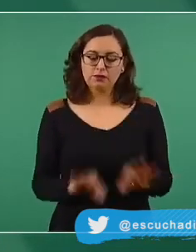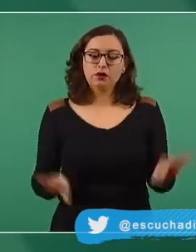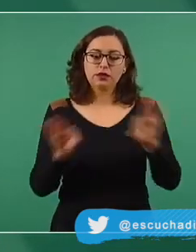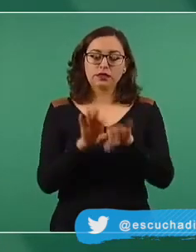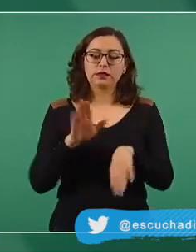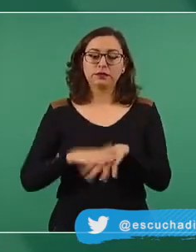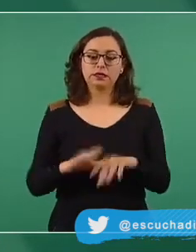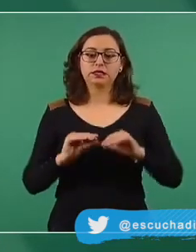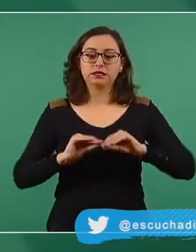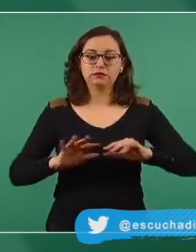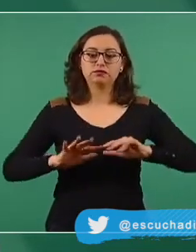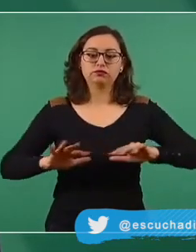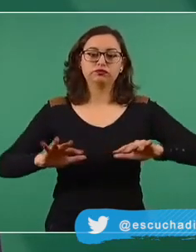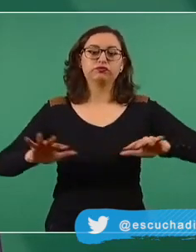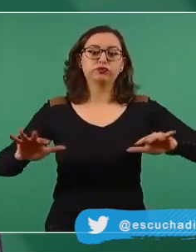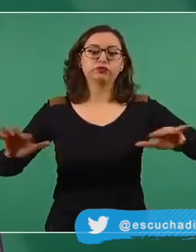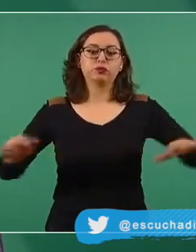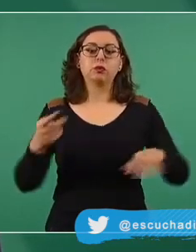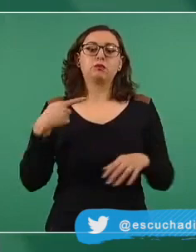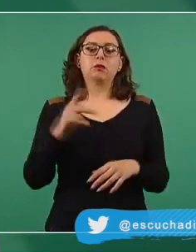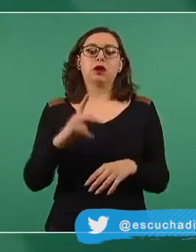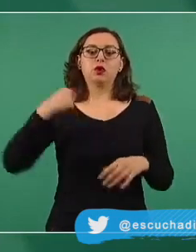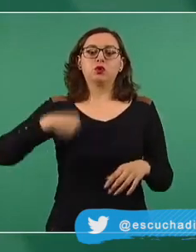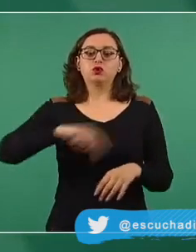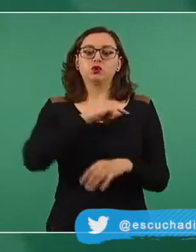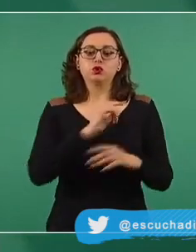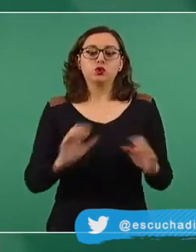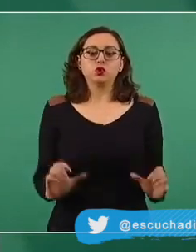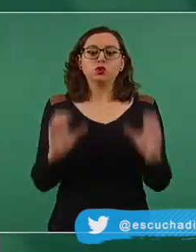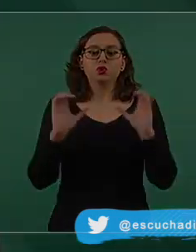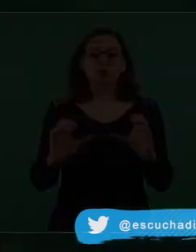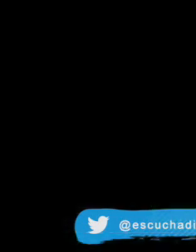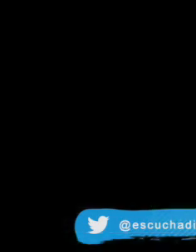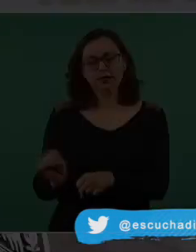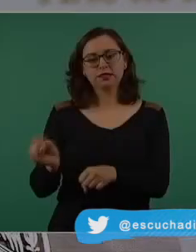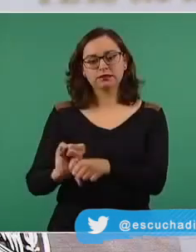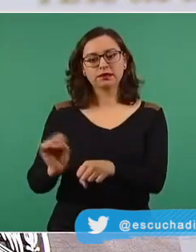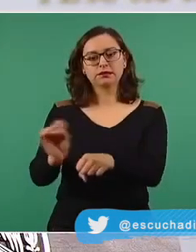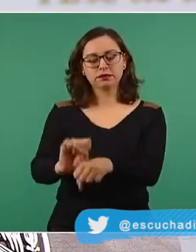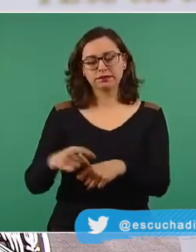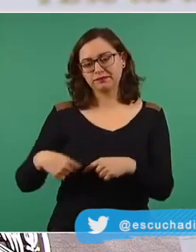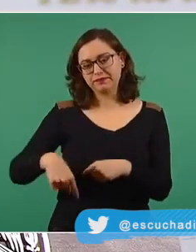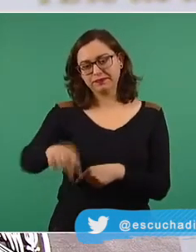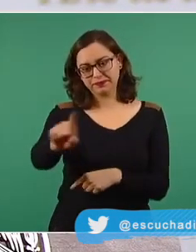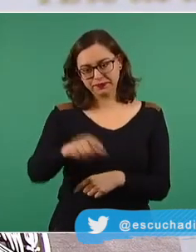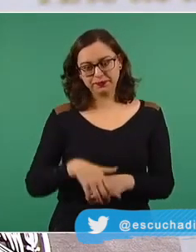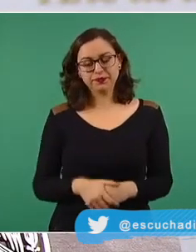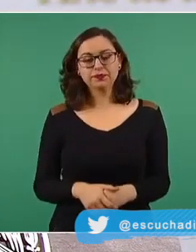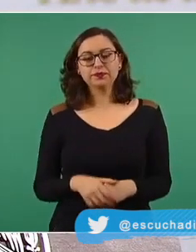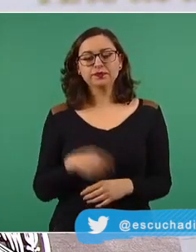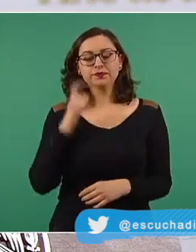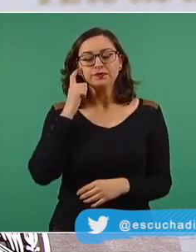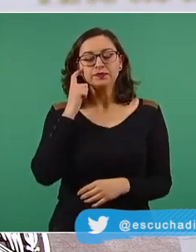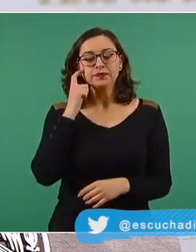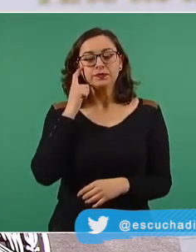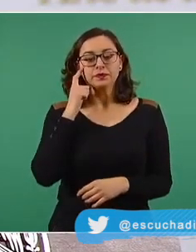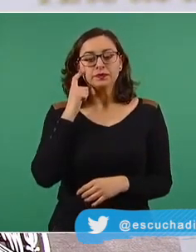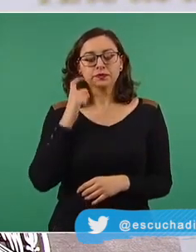duda sobre vacunación, se encuentra disponible el Centro de Atención Telefónica al número